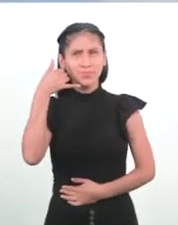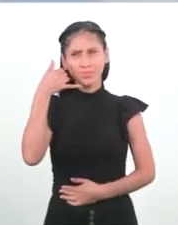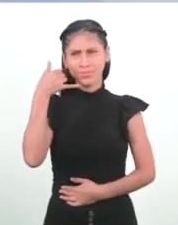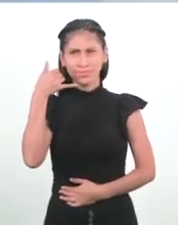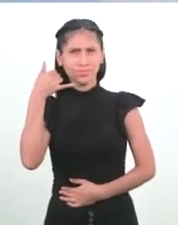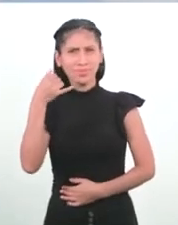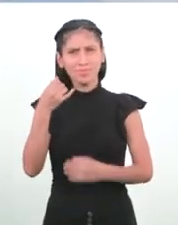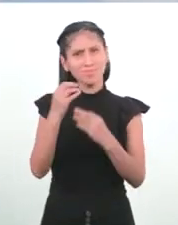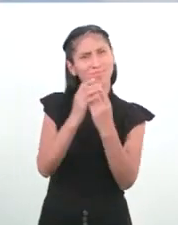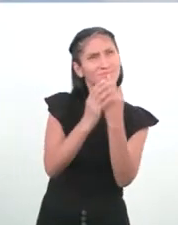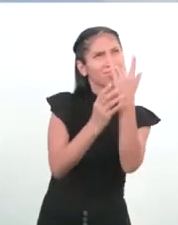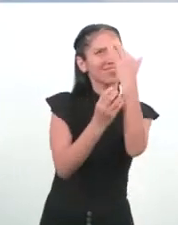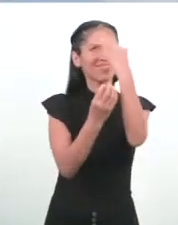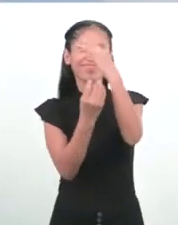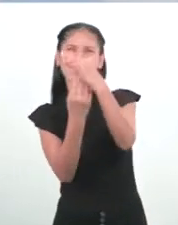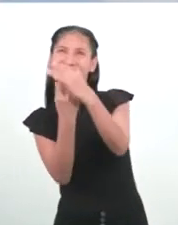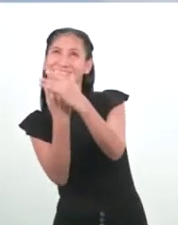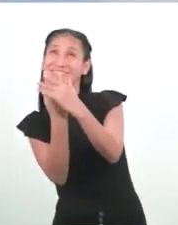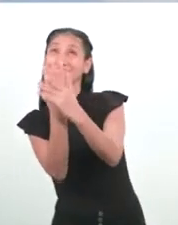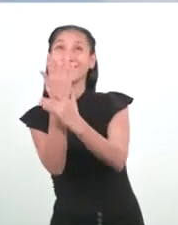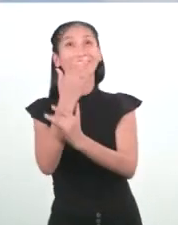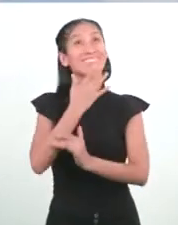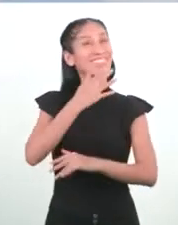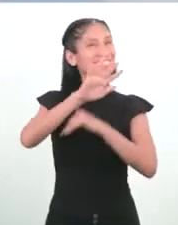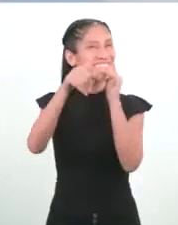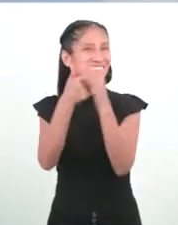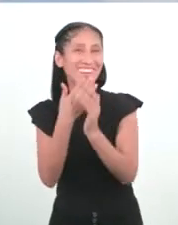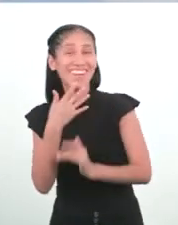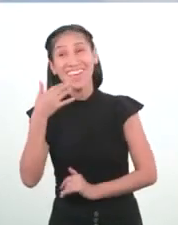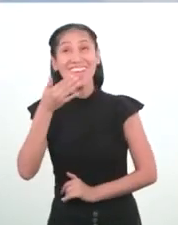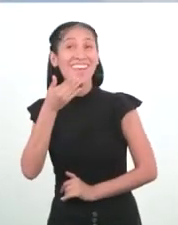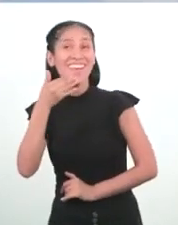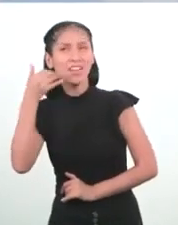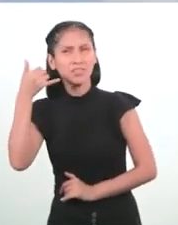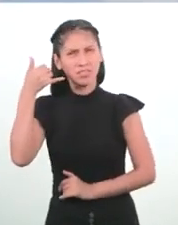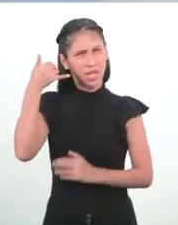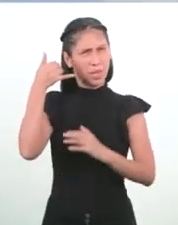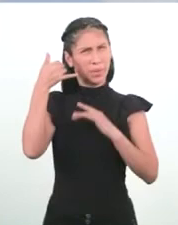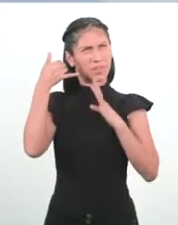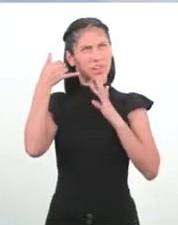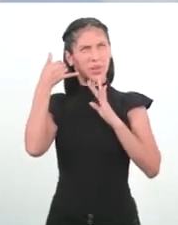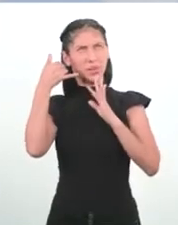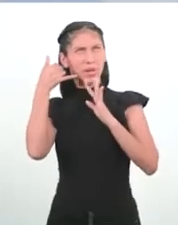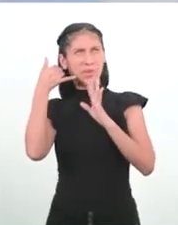Plantiquis, plantitas y flores de todos los colores. ¿Con quién tengo el gusto?